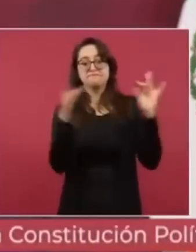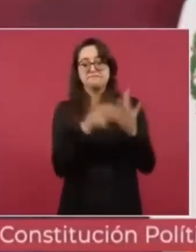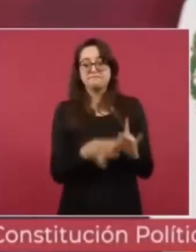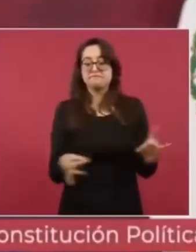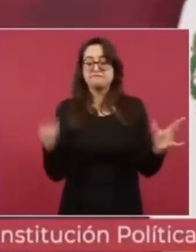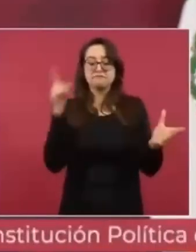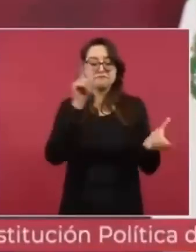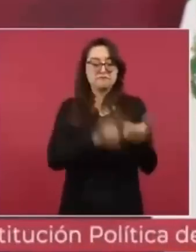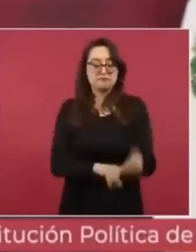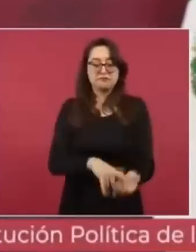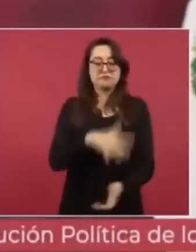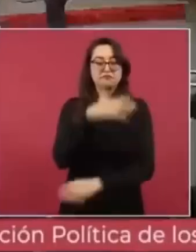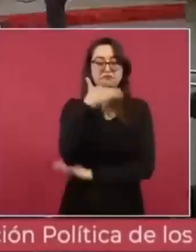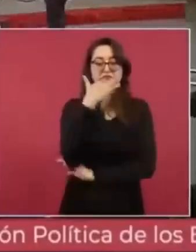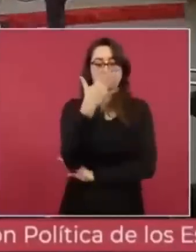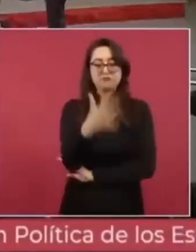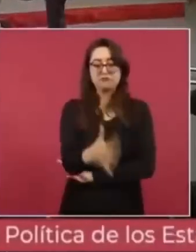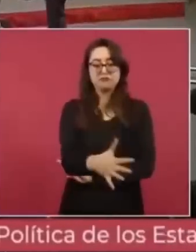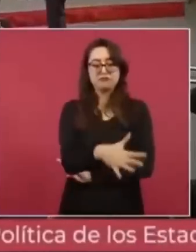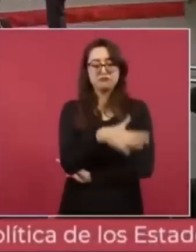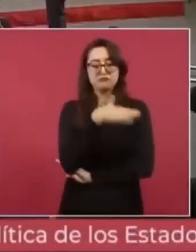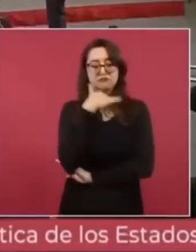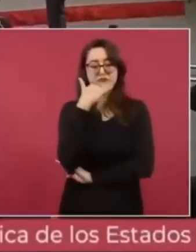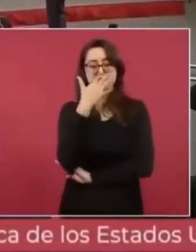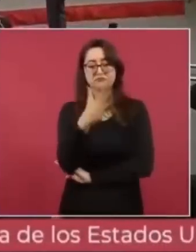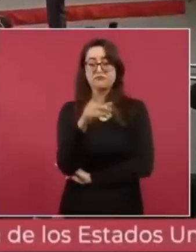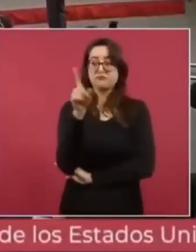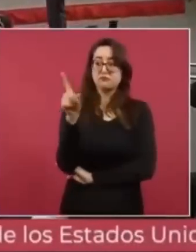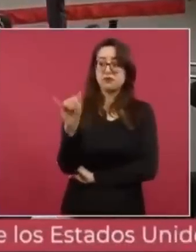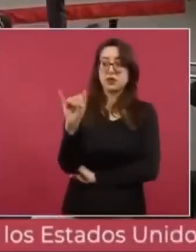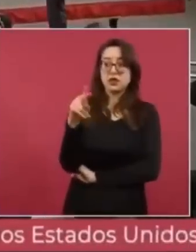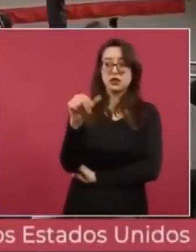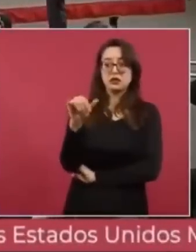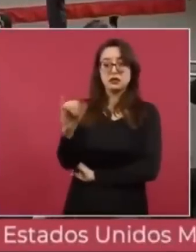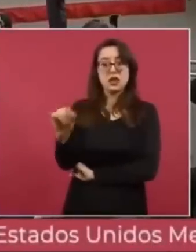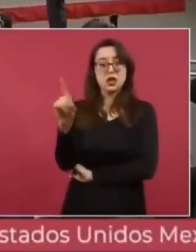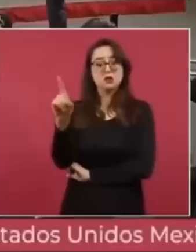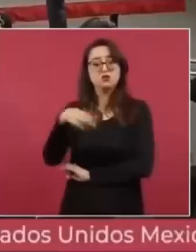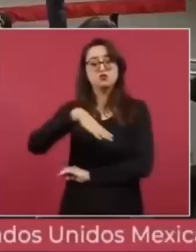toda la corrupción que ha habido y cómo ellos,